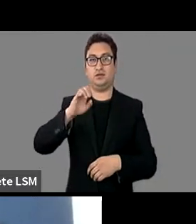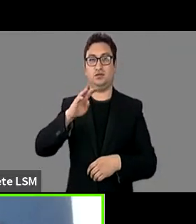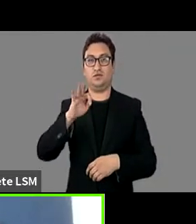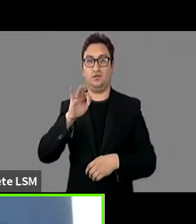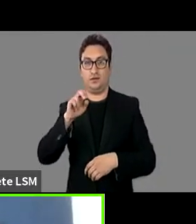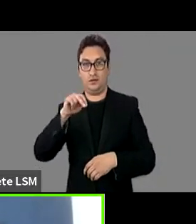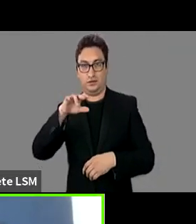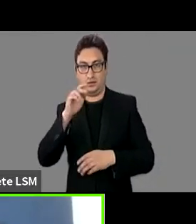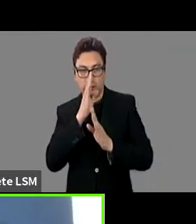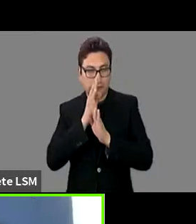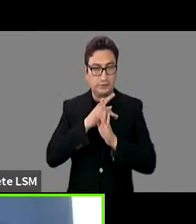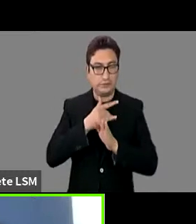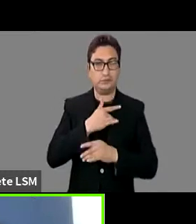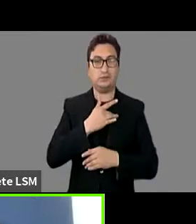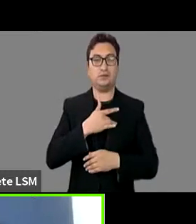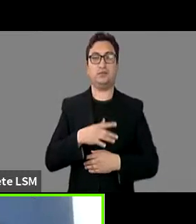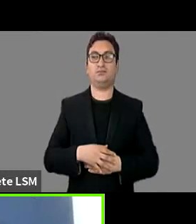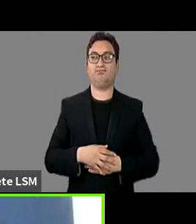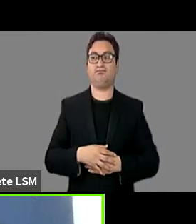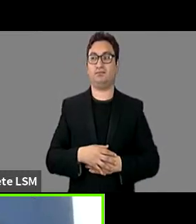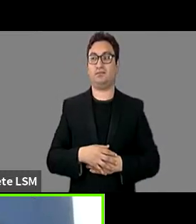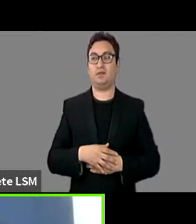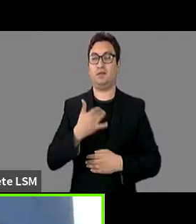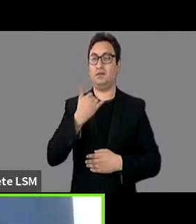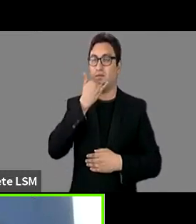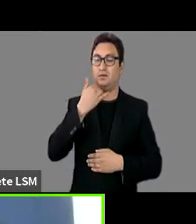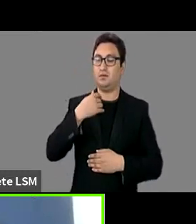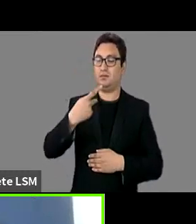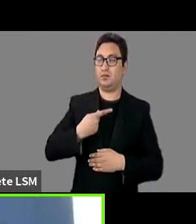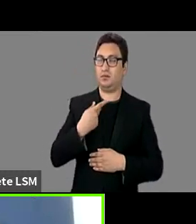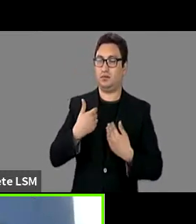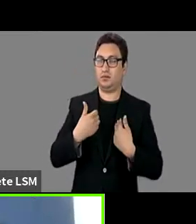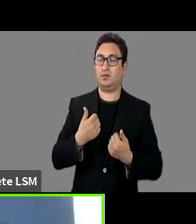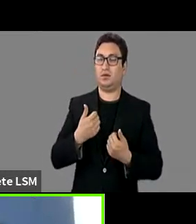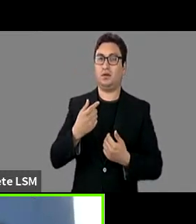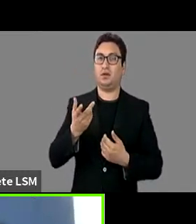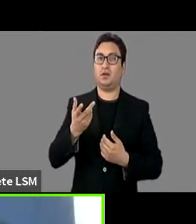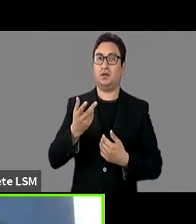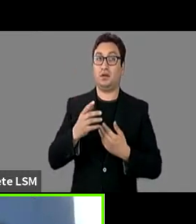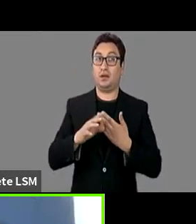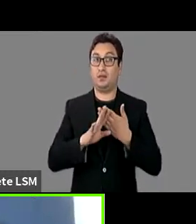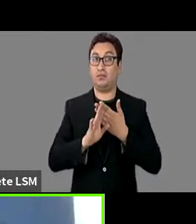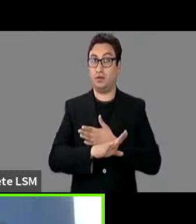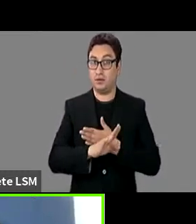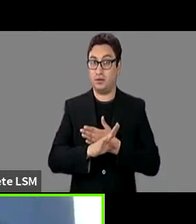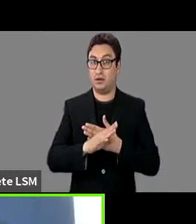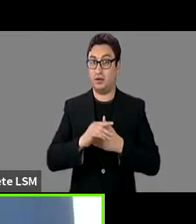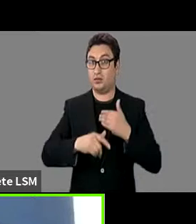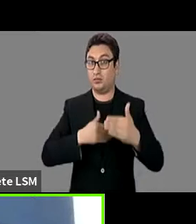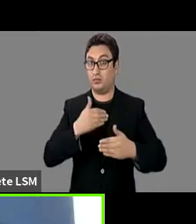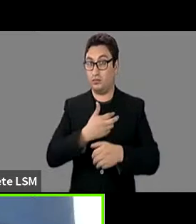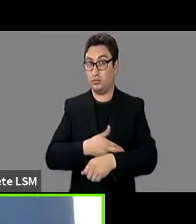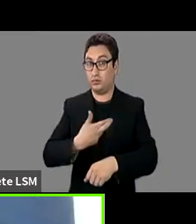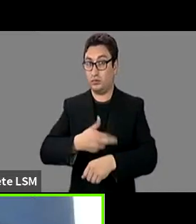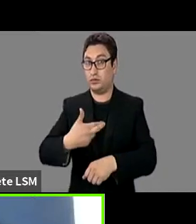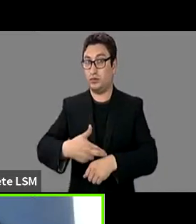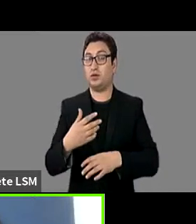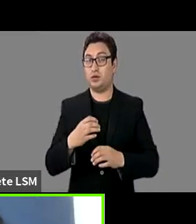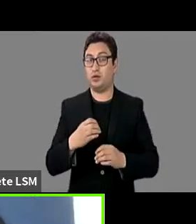La verdad es que no entendí la pregunta. O sea, si hay una forma de evitarlo para un proceso. O sea, me imagino que habría